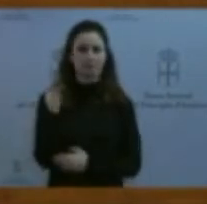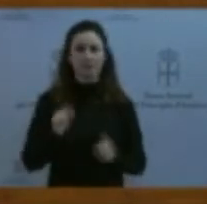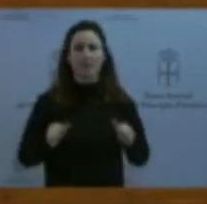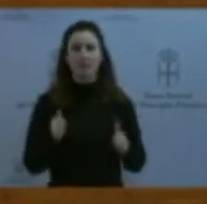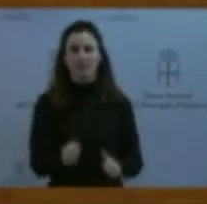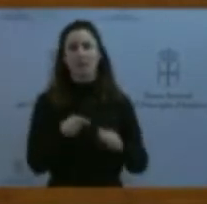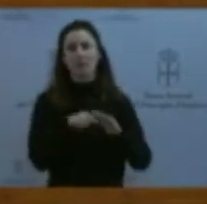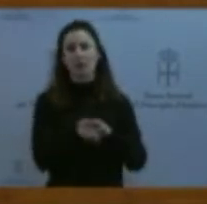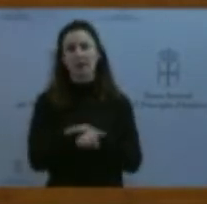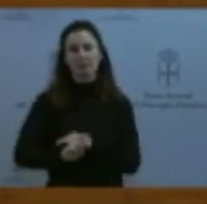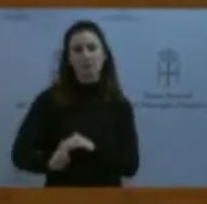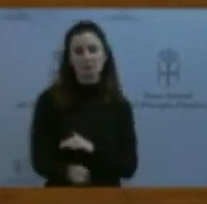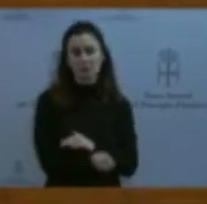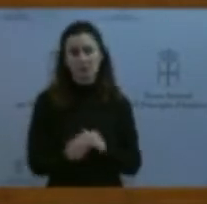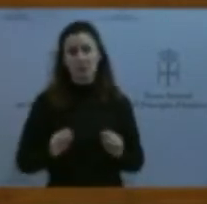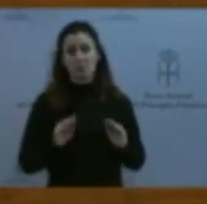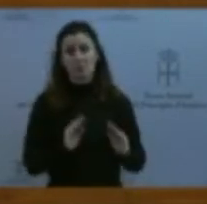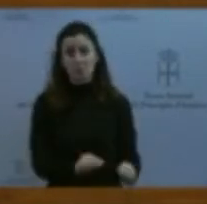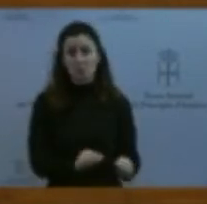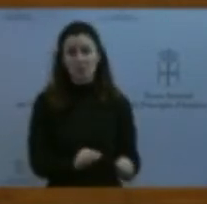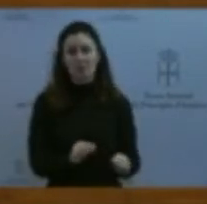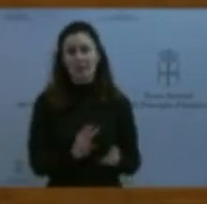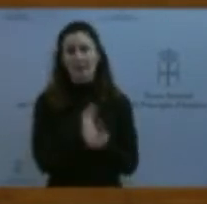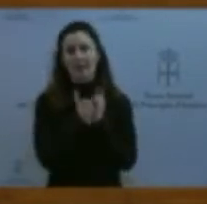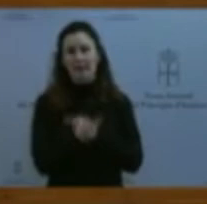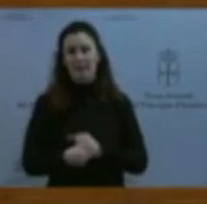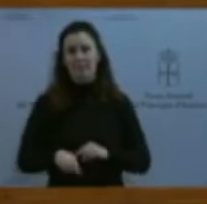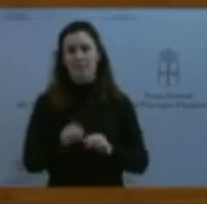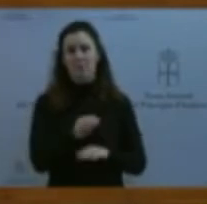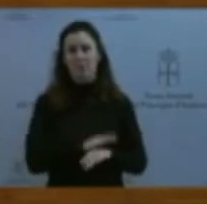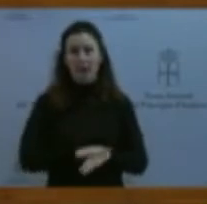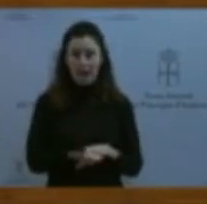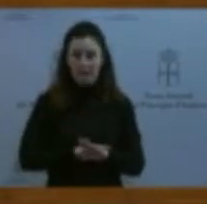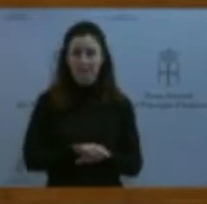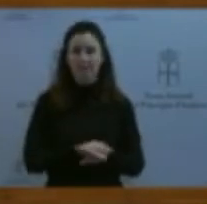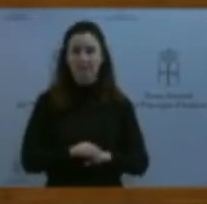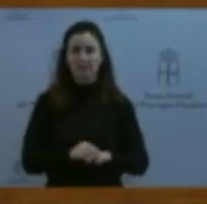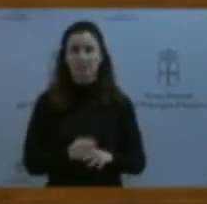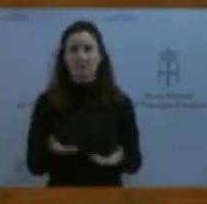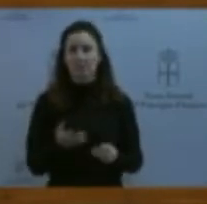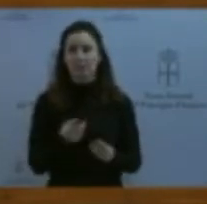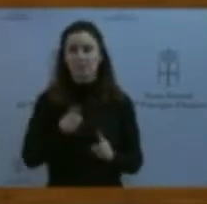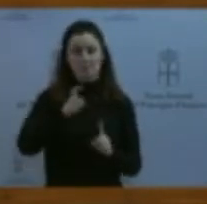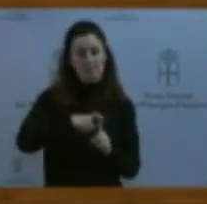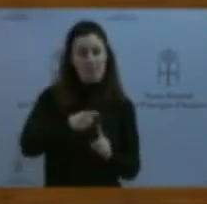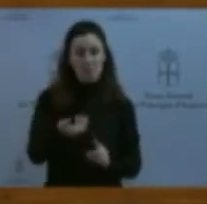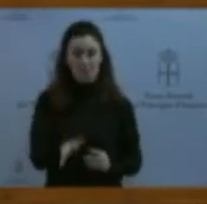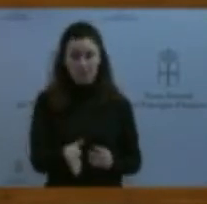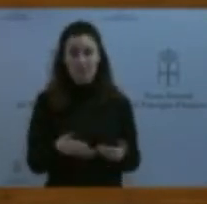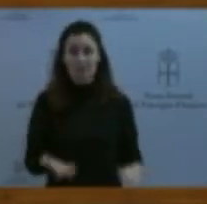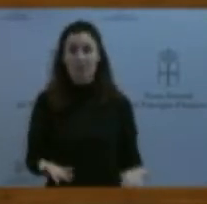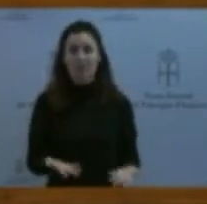cuando hay cambios en las bases y demás, pues casi en el mes de mayo, lo cual evidentemente retrasa todas las